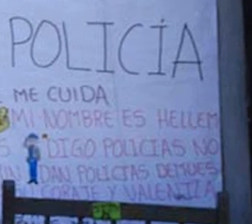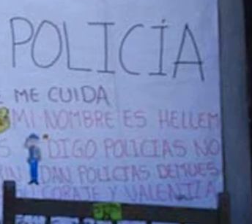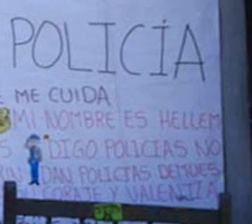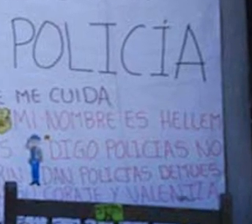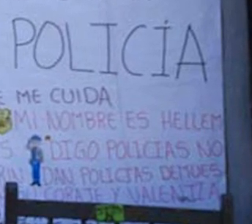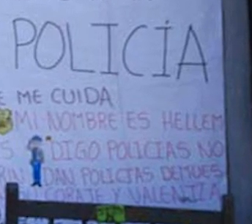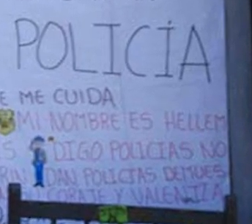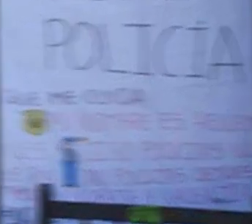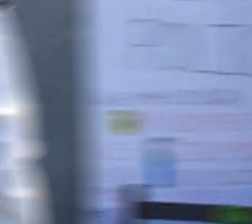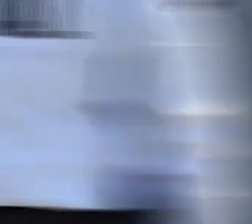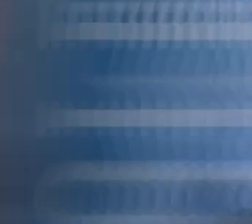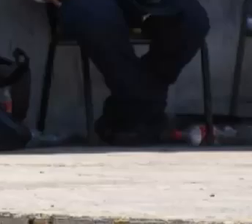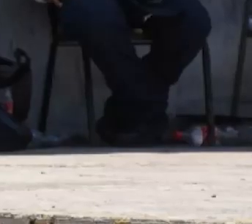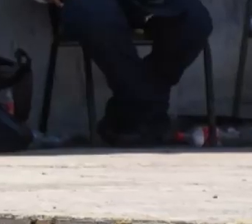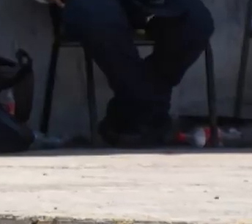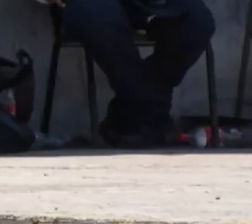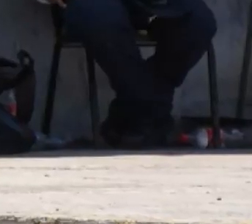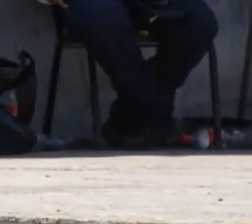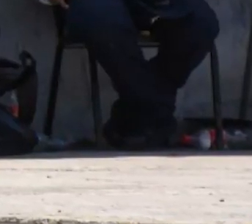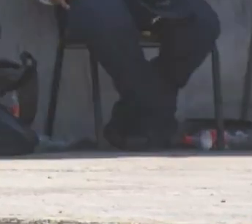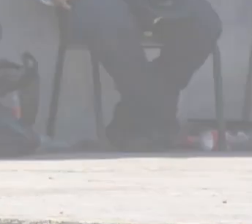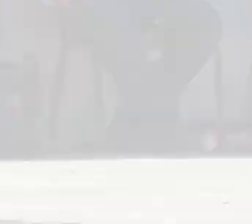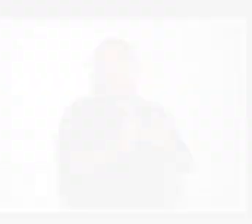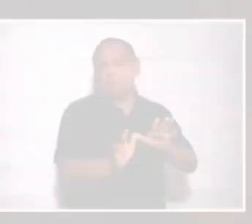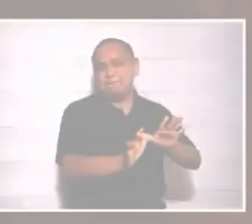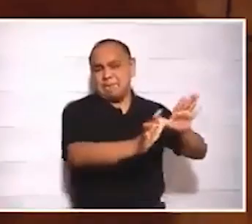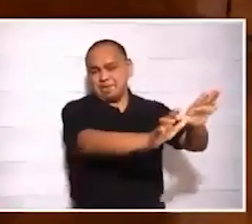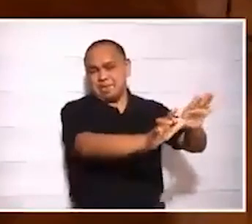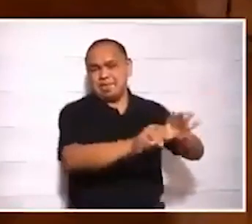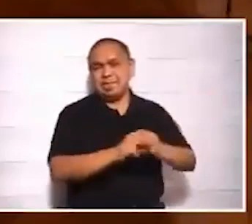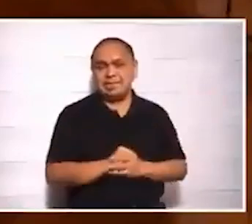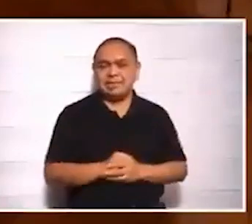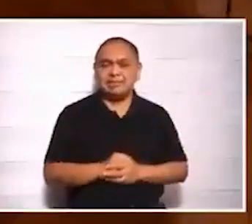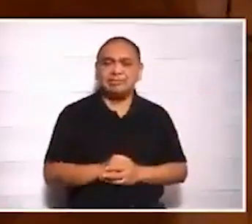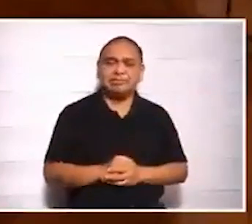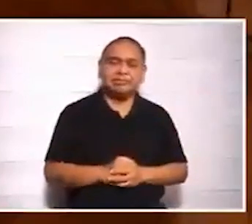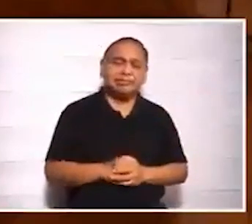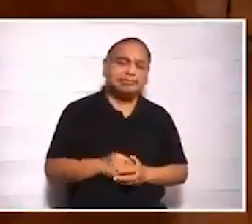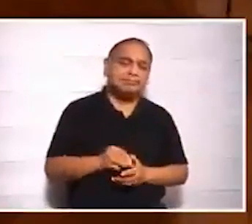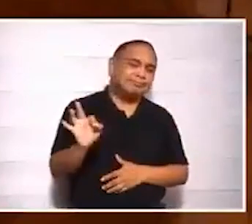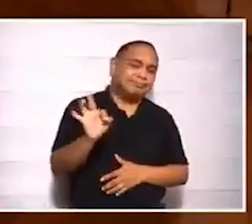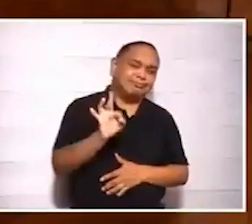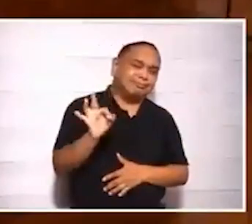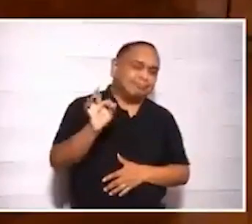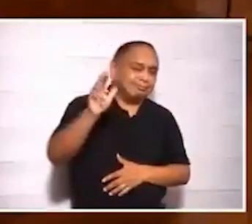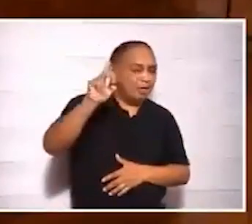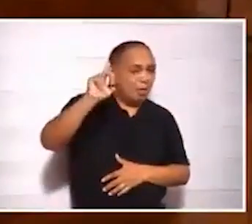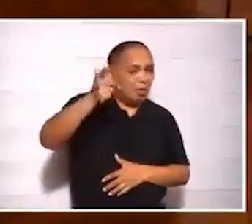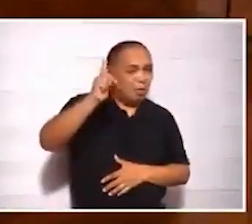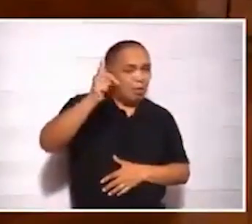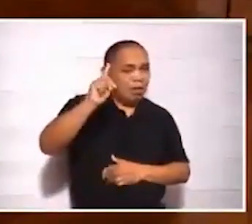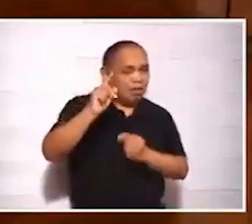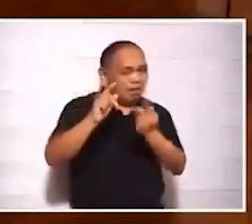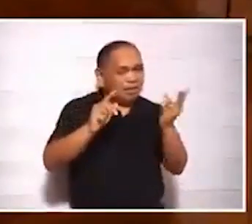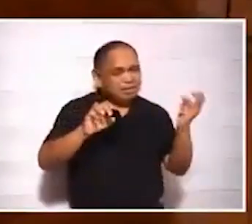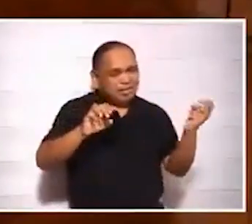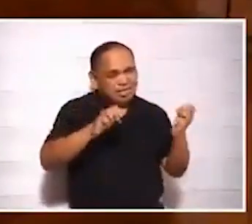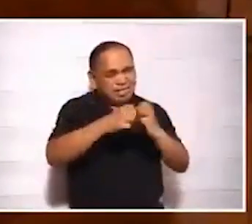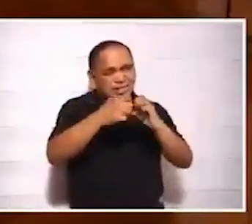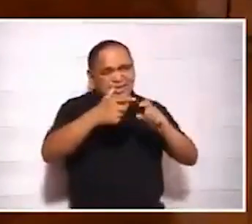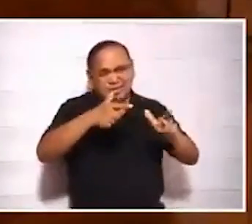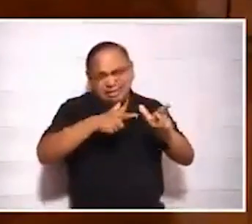no existe Amparo cuando a una ag gente se le da de baja Pero ojalá siguen engañados Pero saben que nosotros